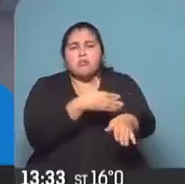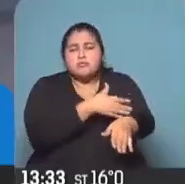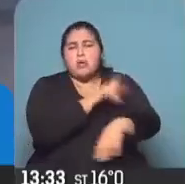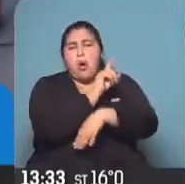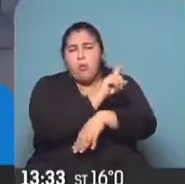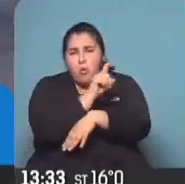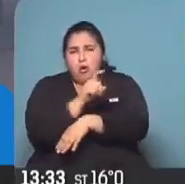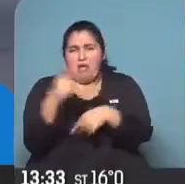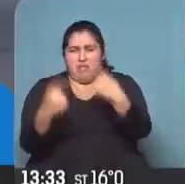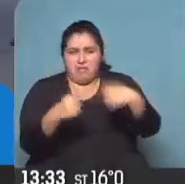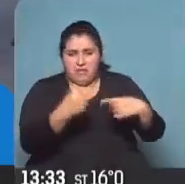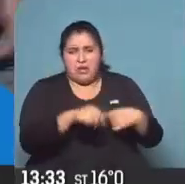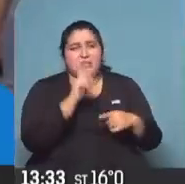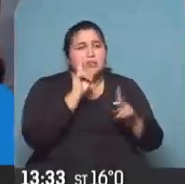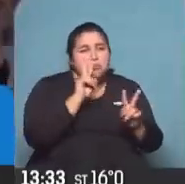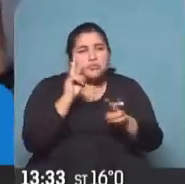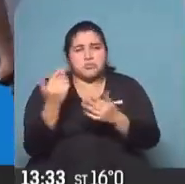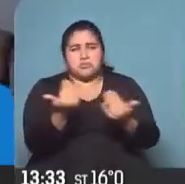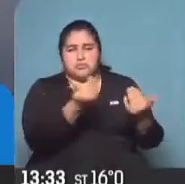instalaciones portuarias